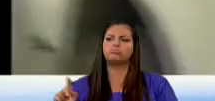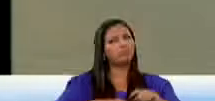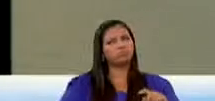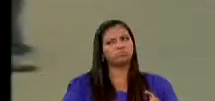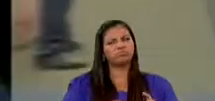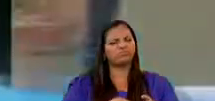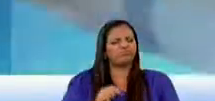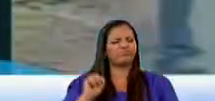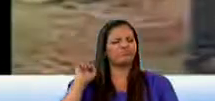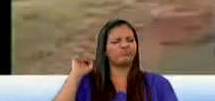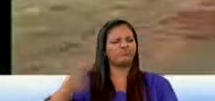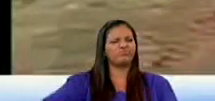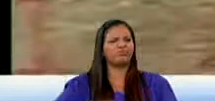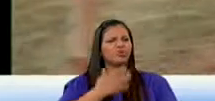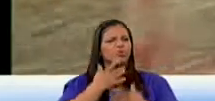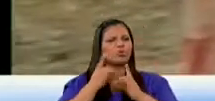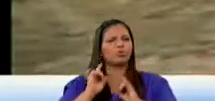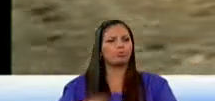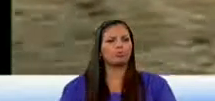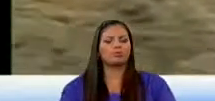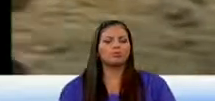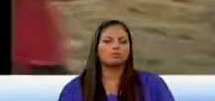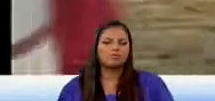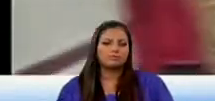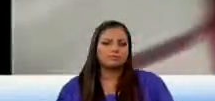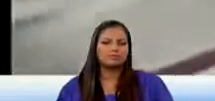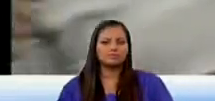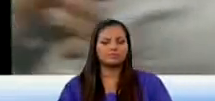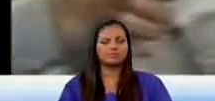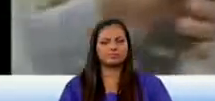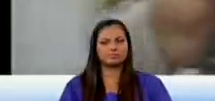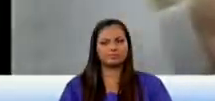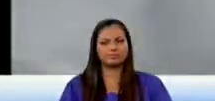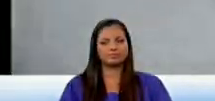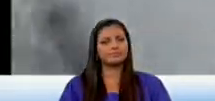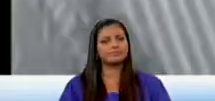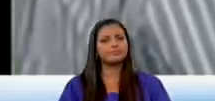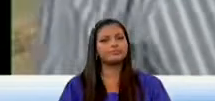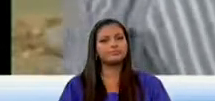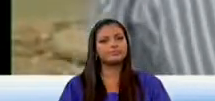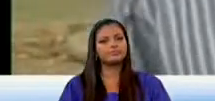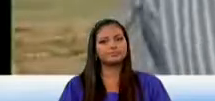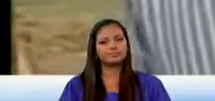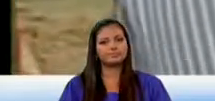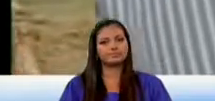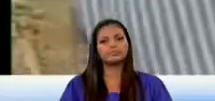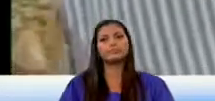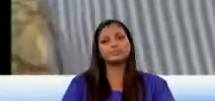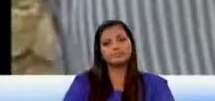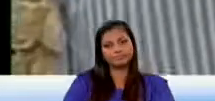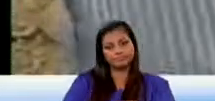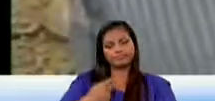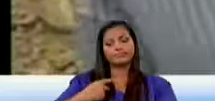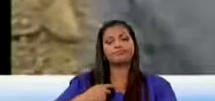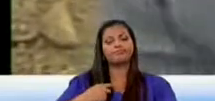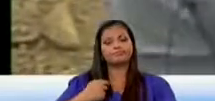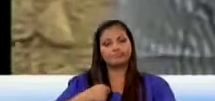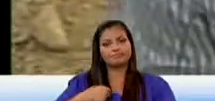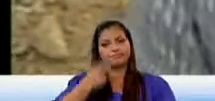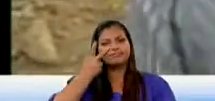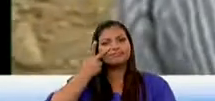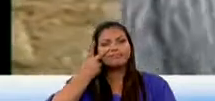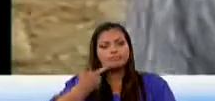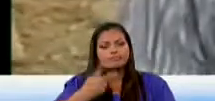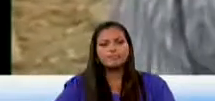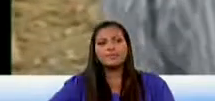algo lógico de la persona que está cometiendo. Yo me he dado cuenta que aquí ciertos buses no se detienen. Si usted quiere parar